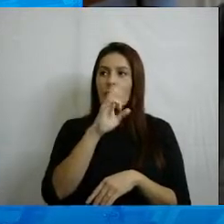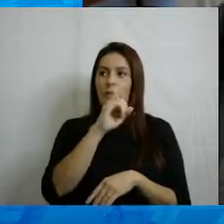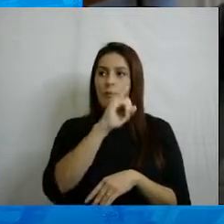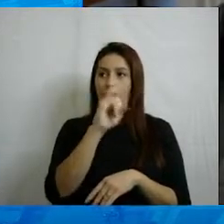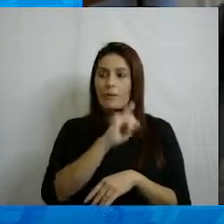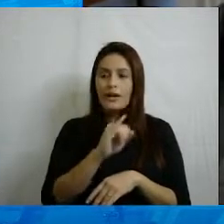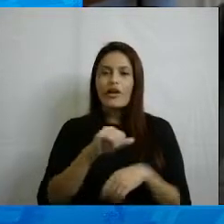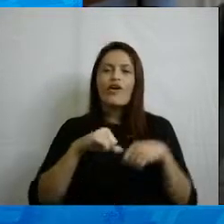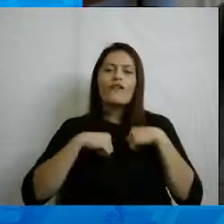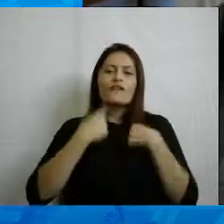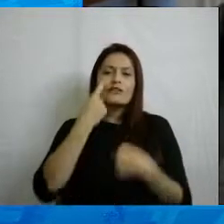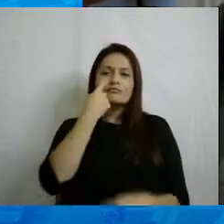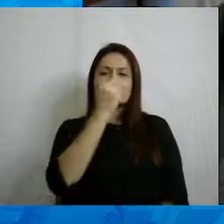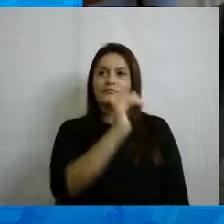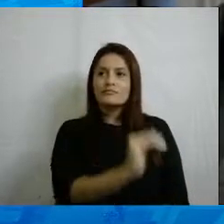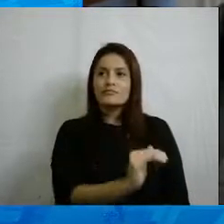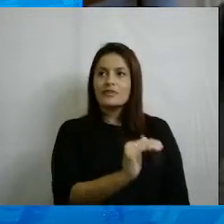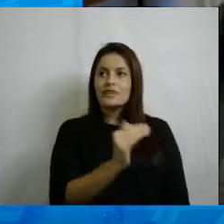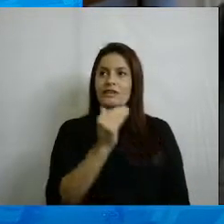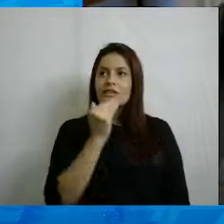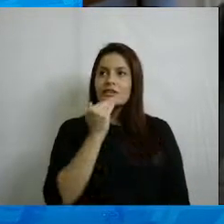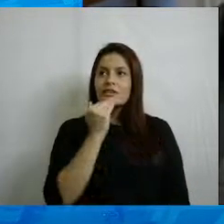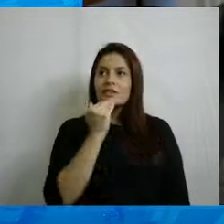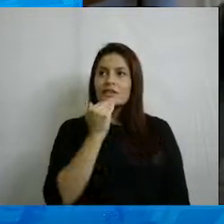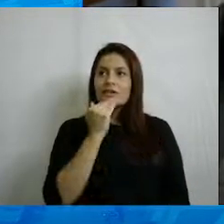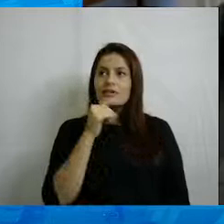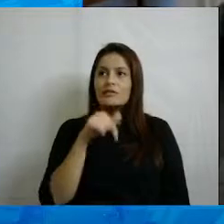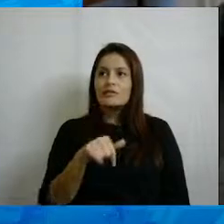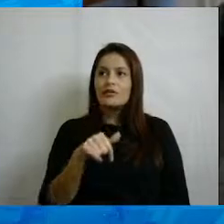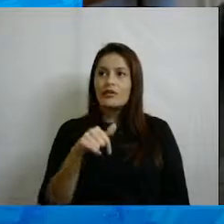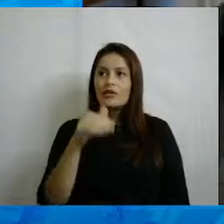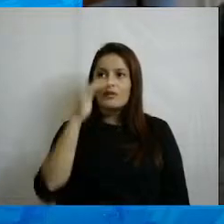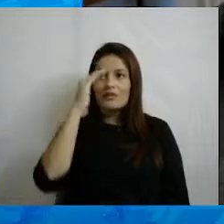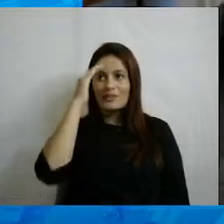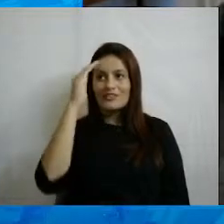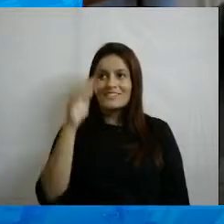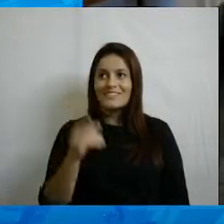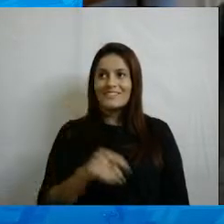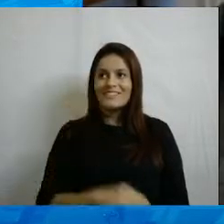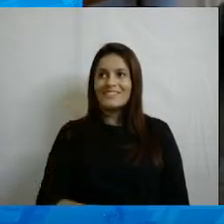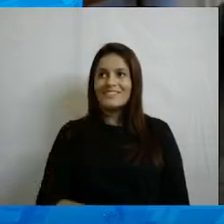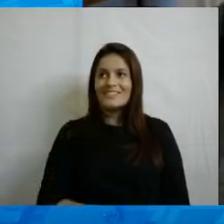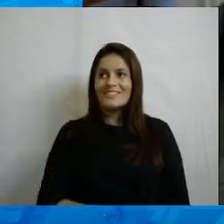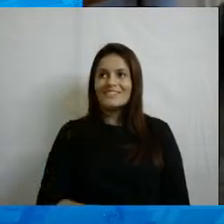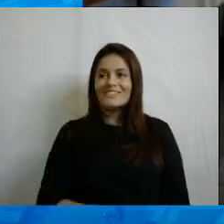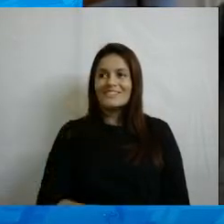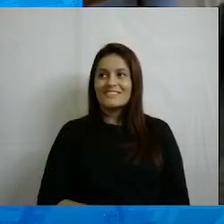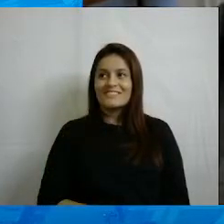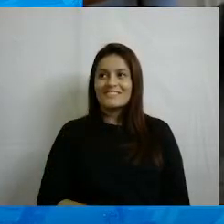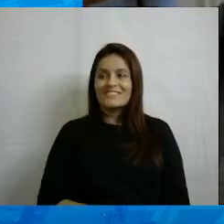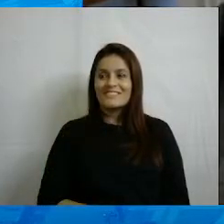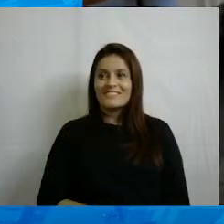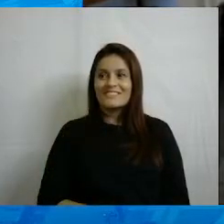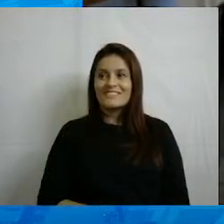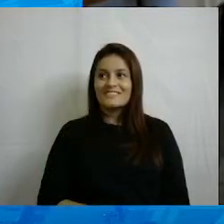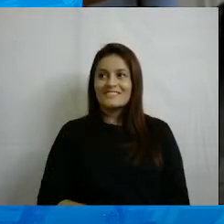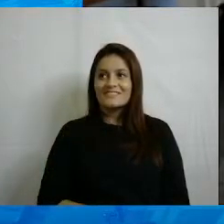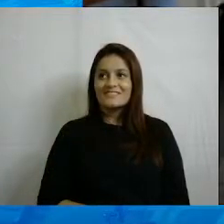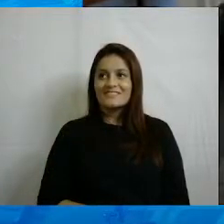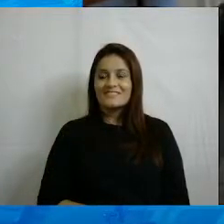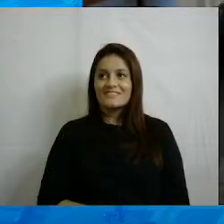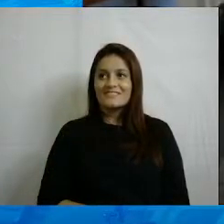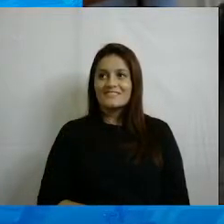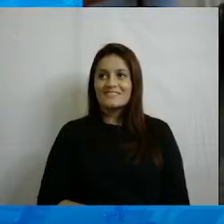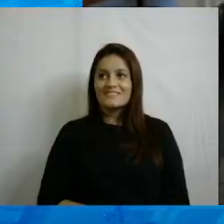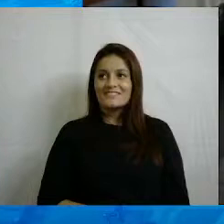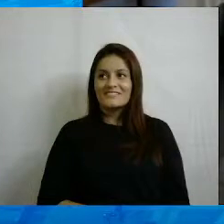el concejal. Hoy que yo le digo que ellos llegaron por mí, por bonitos aquí,